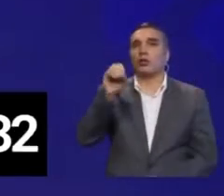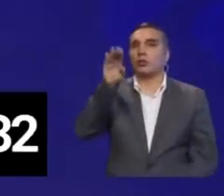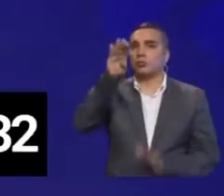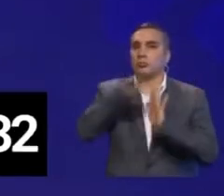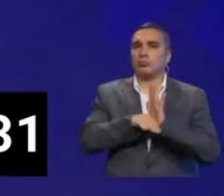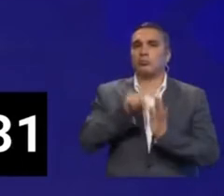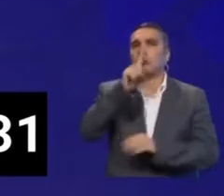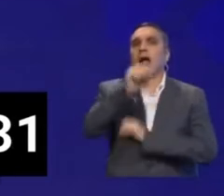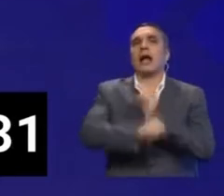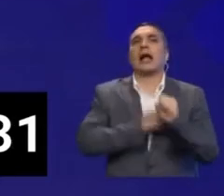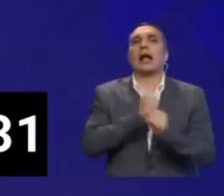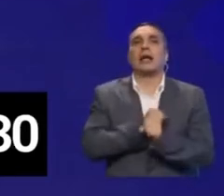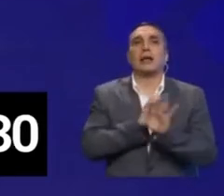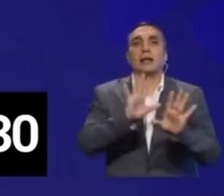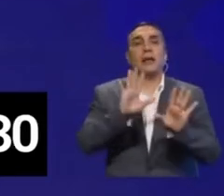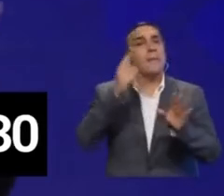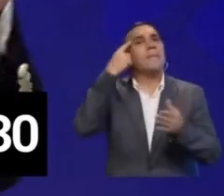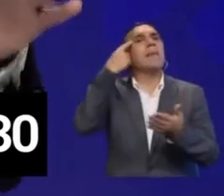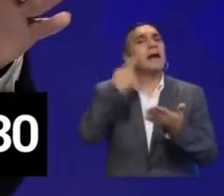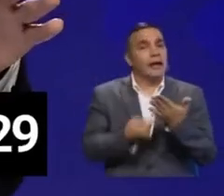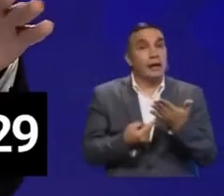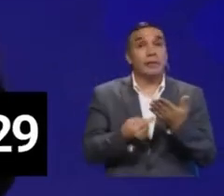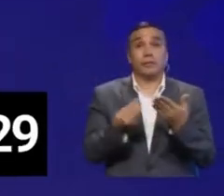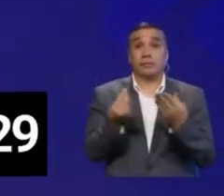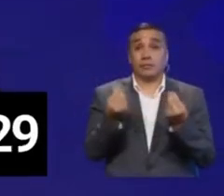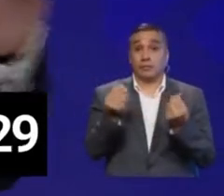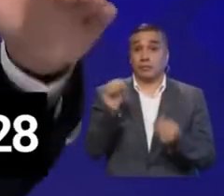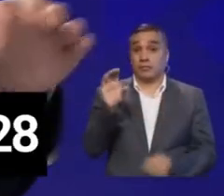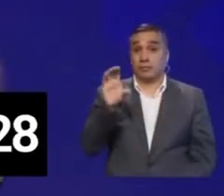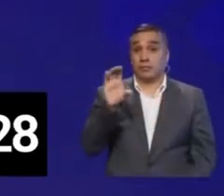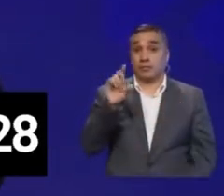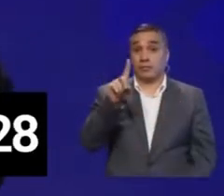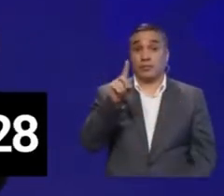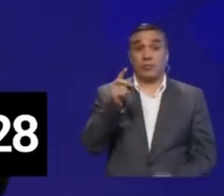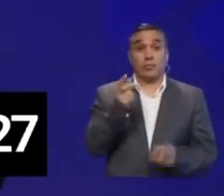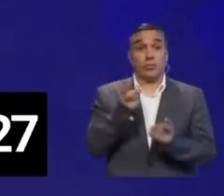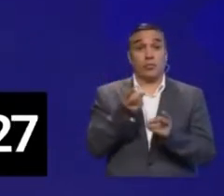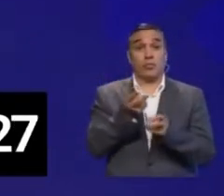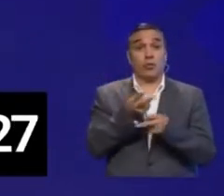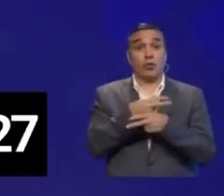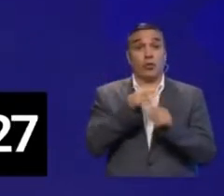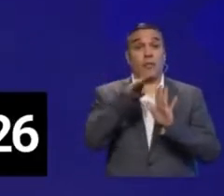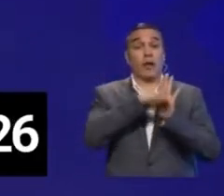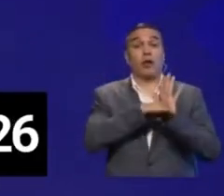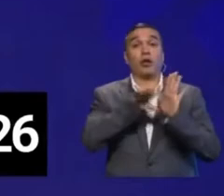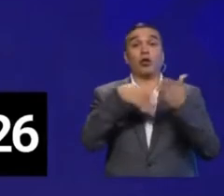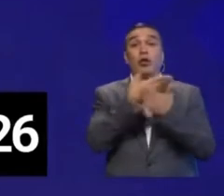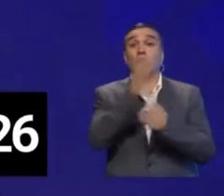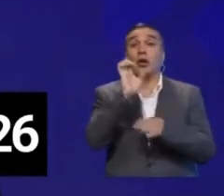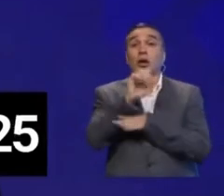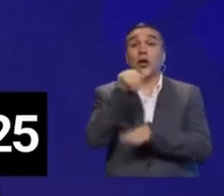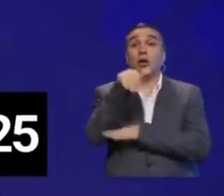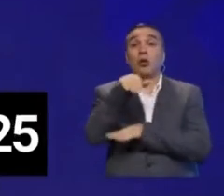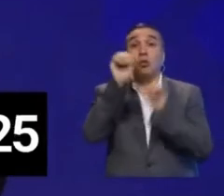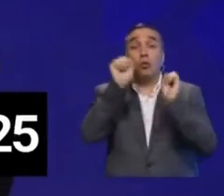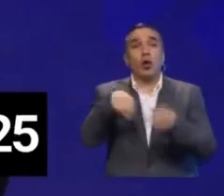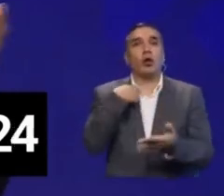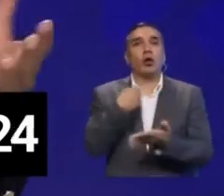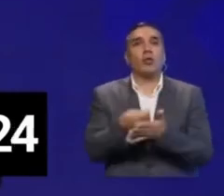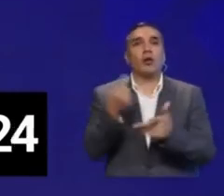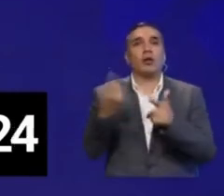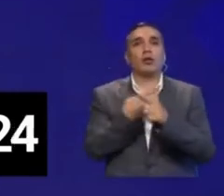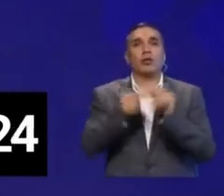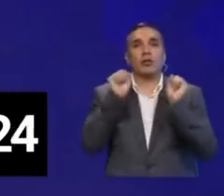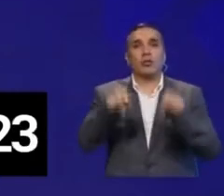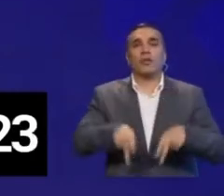menos por un año. Eso va a permitir que los costos de lo que son los productos bajen, que la familia ecuatoriana pueda consumir, y eso permite